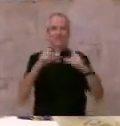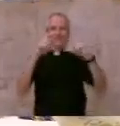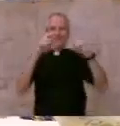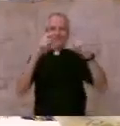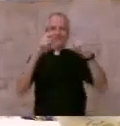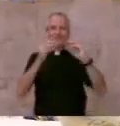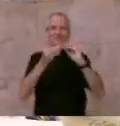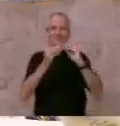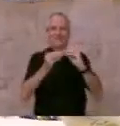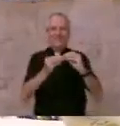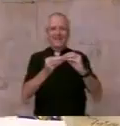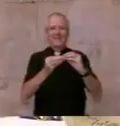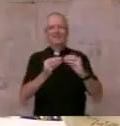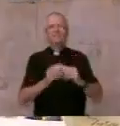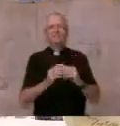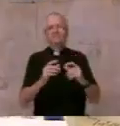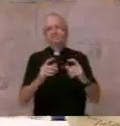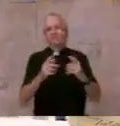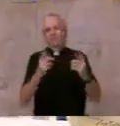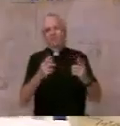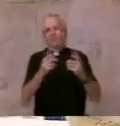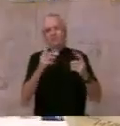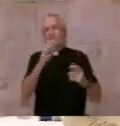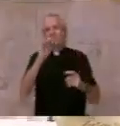realizada por Francesc Boluña.